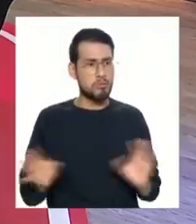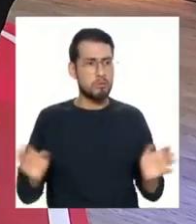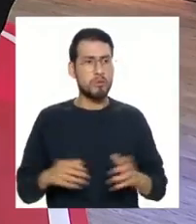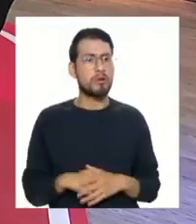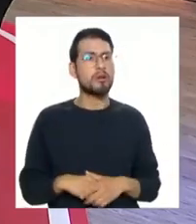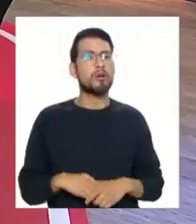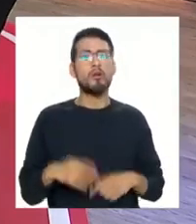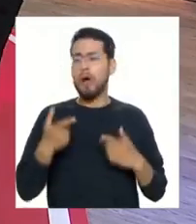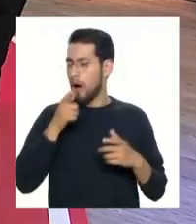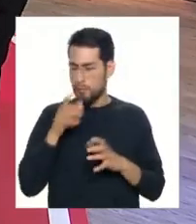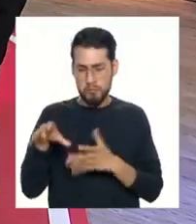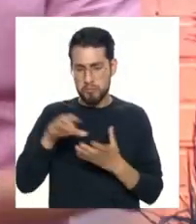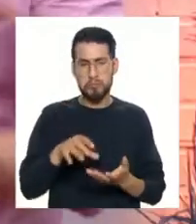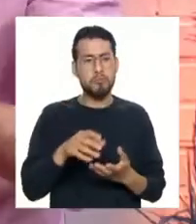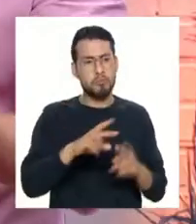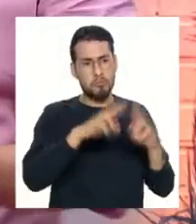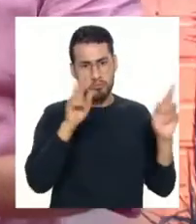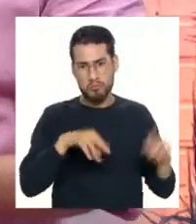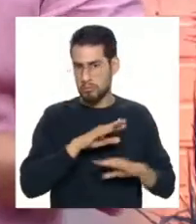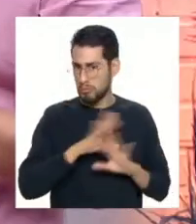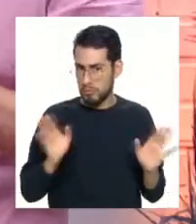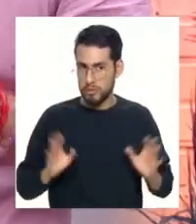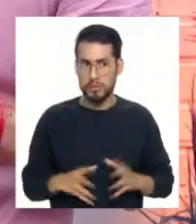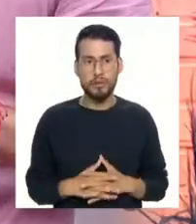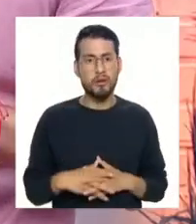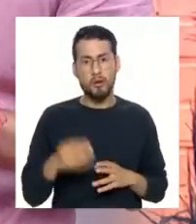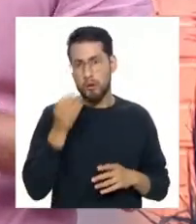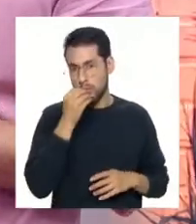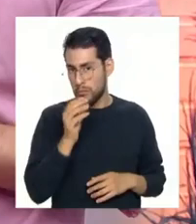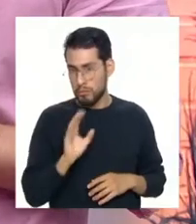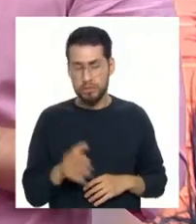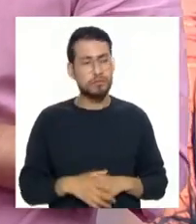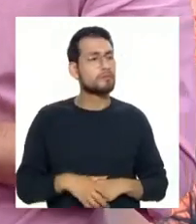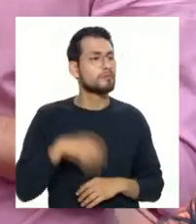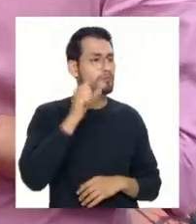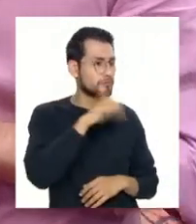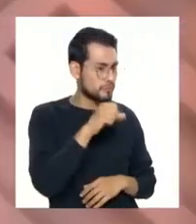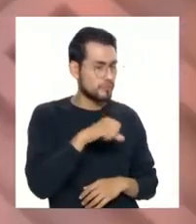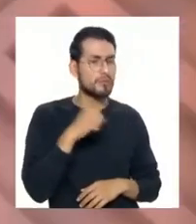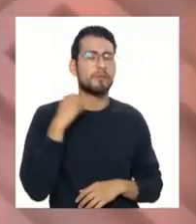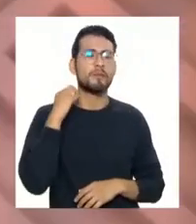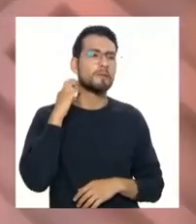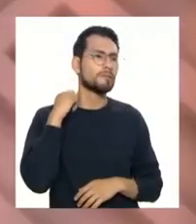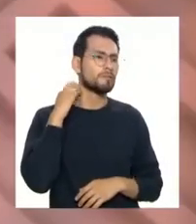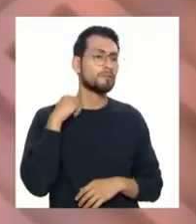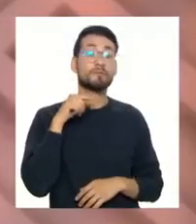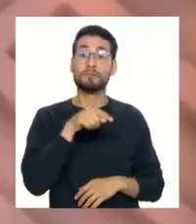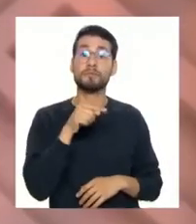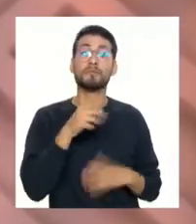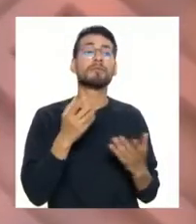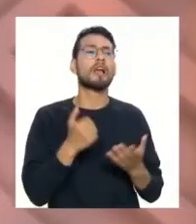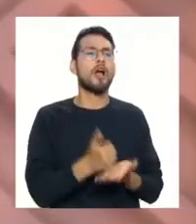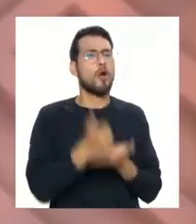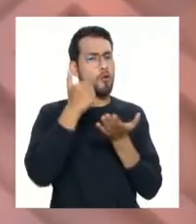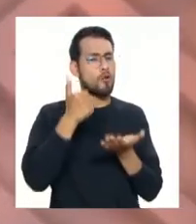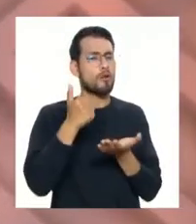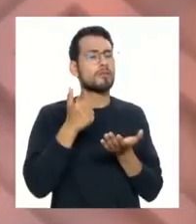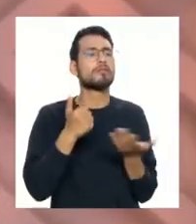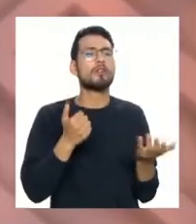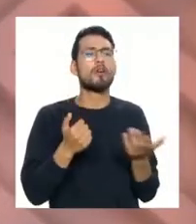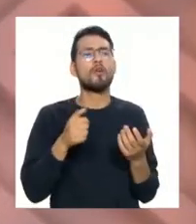necesita. Así eso es. Le podemos quitar el agua, ponerlo en la refri y ahí y ya está ingerirlo listo con calma. Correcto. Eso es algo que nos ayuda